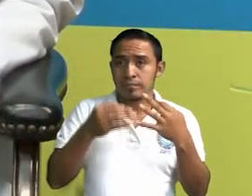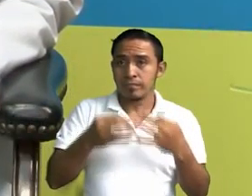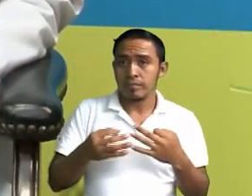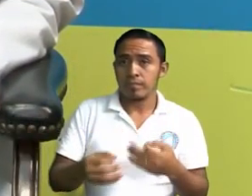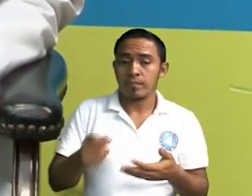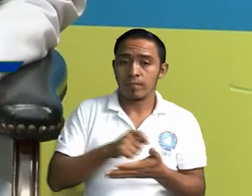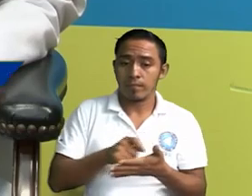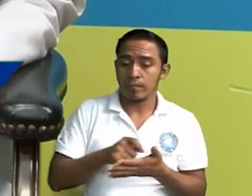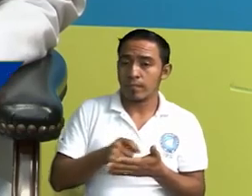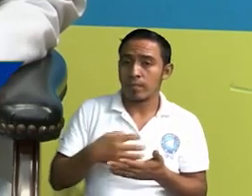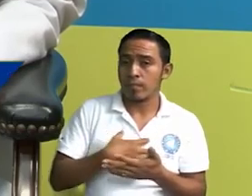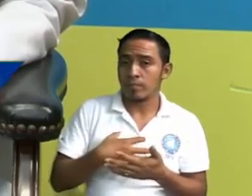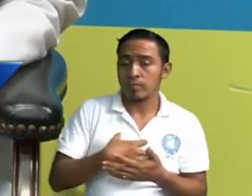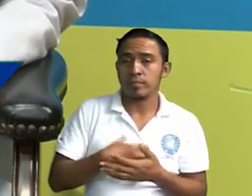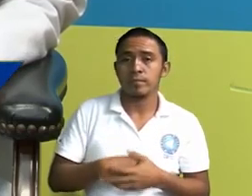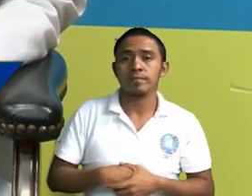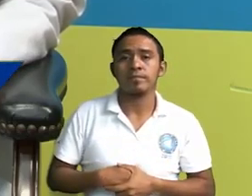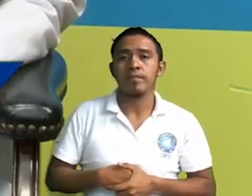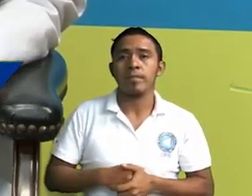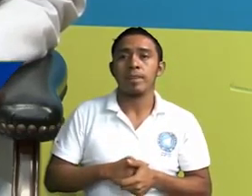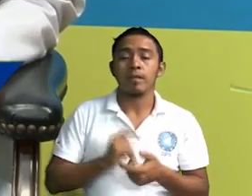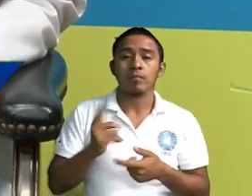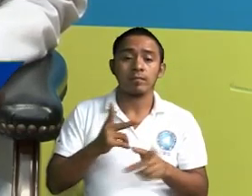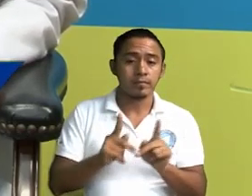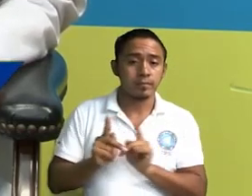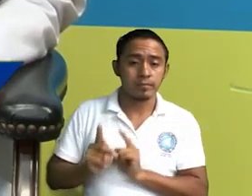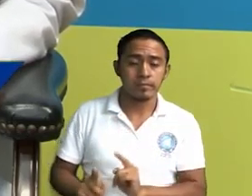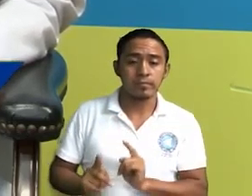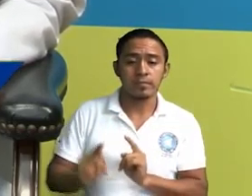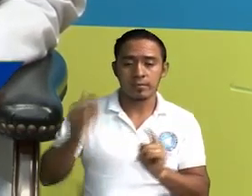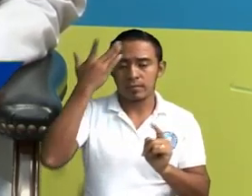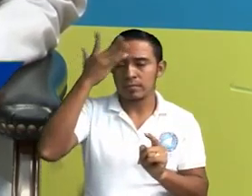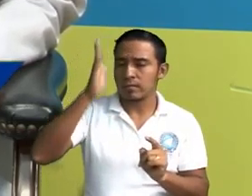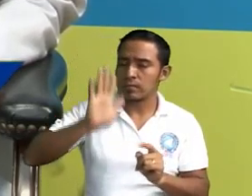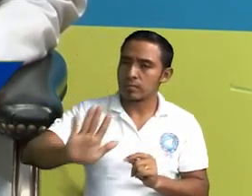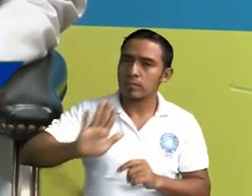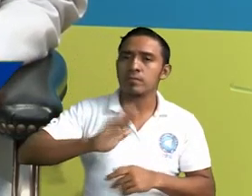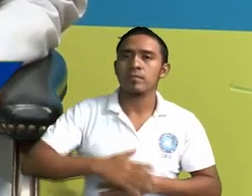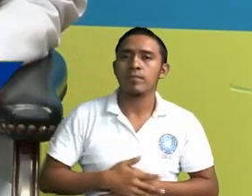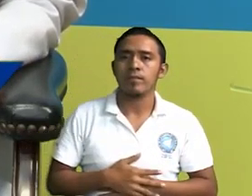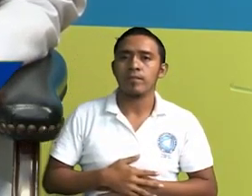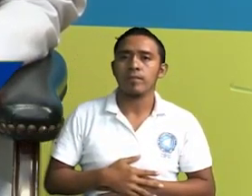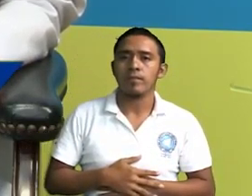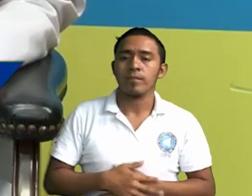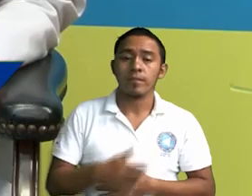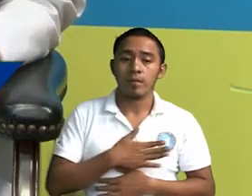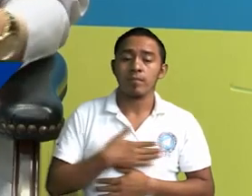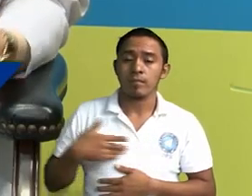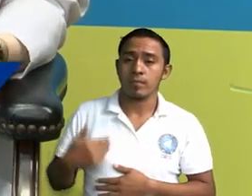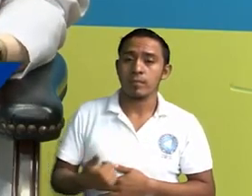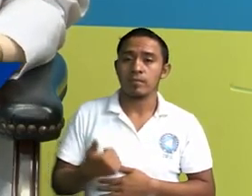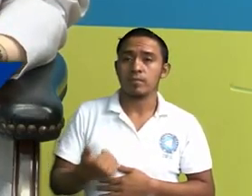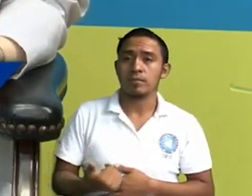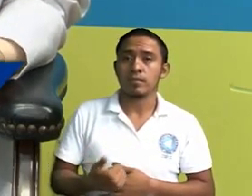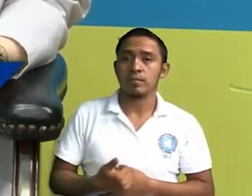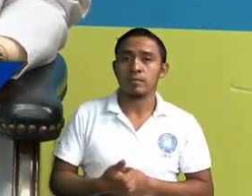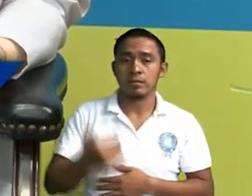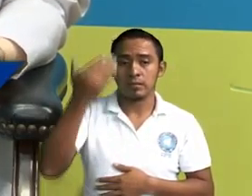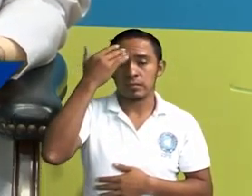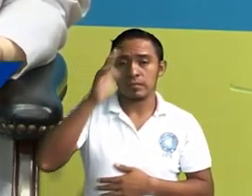pacientes qué quiere decir que los pacientes deben de estar conscientes que ellos y es lo mejor que nosotros podemos brindarle estar en